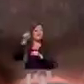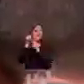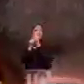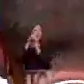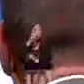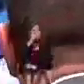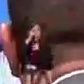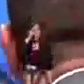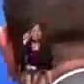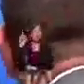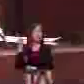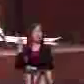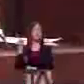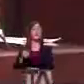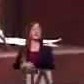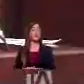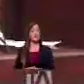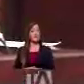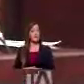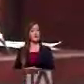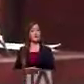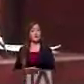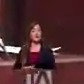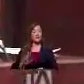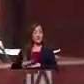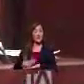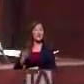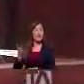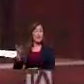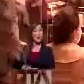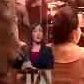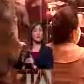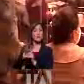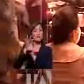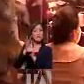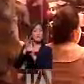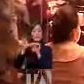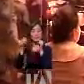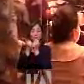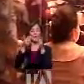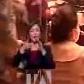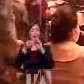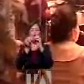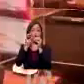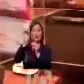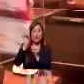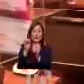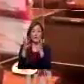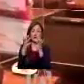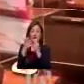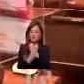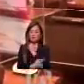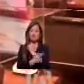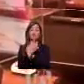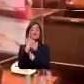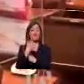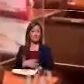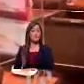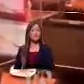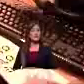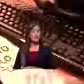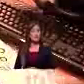del gobierno del expresidente Correa y dijo que por esta razón especialmente los legisladores de UNES querían cesarlo bajo la